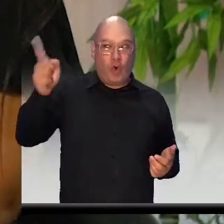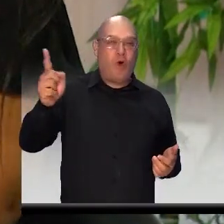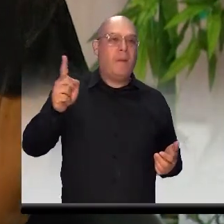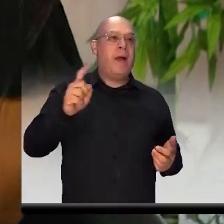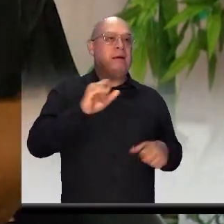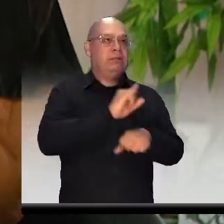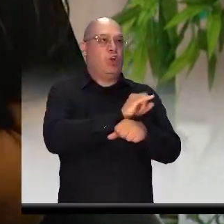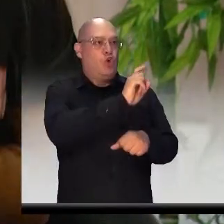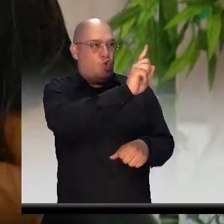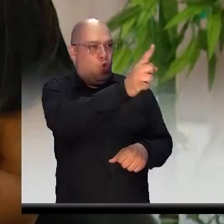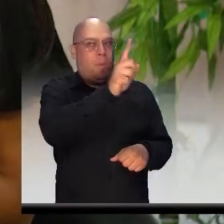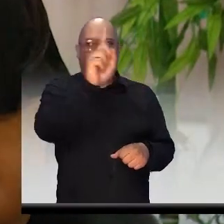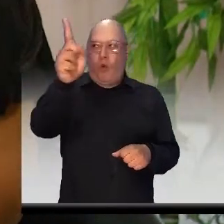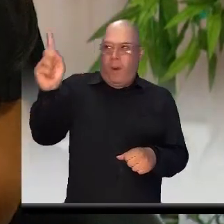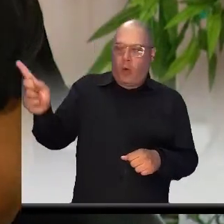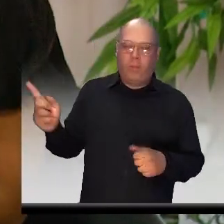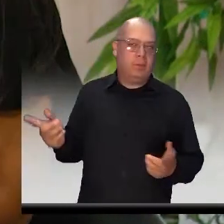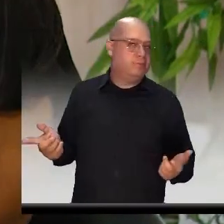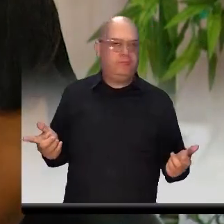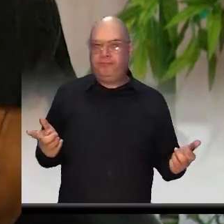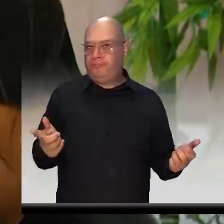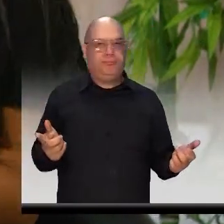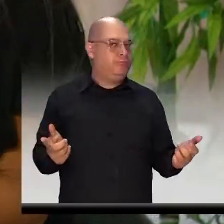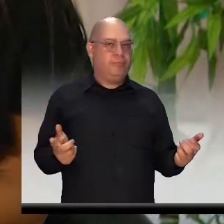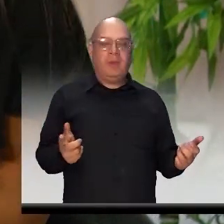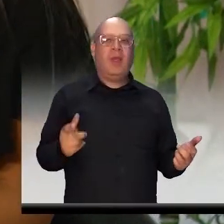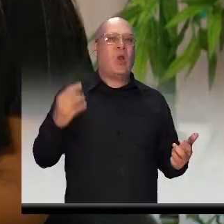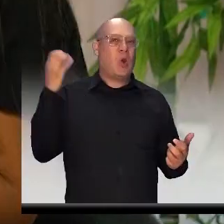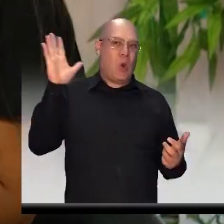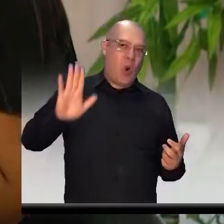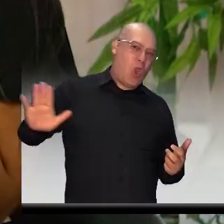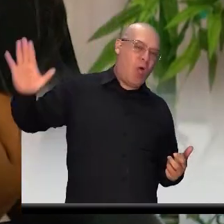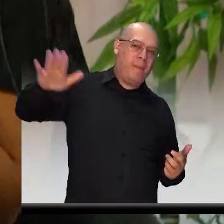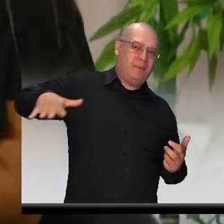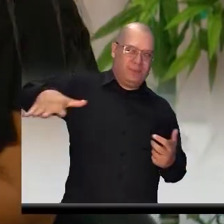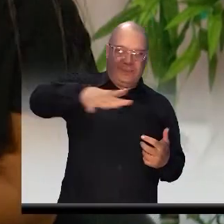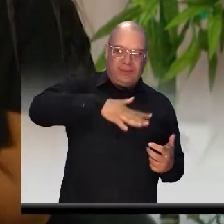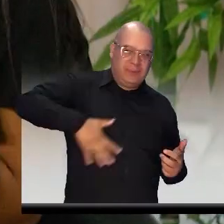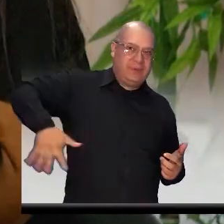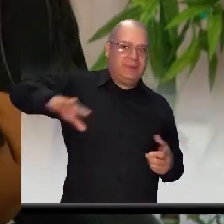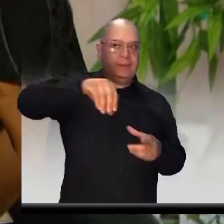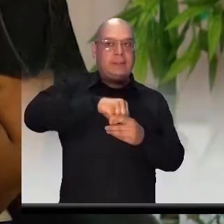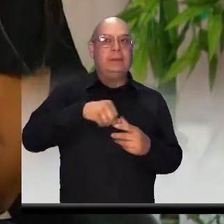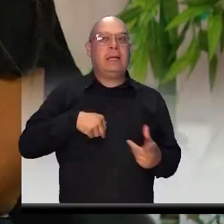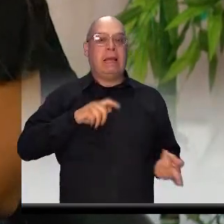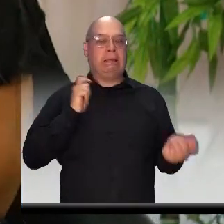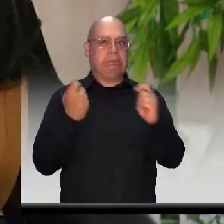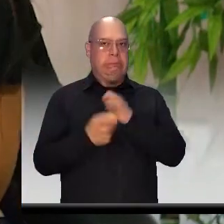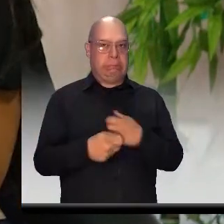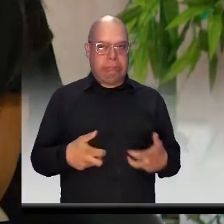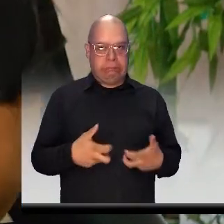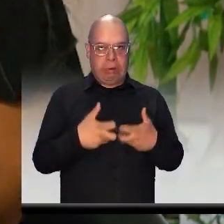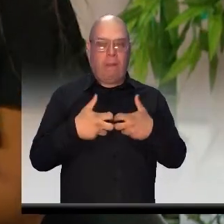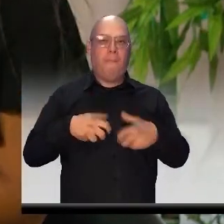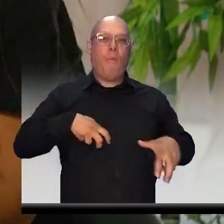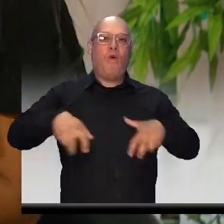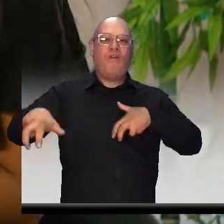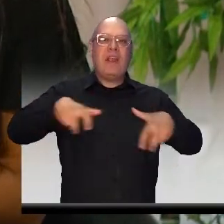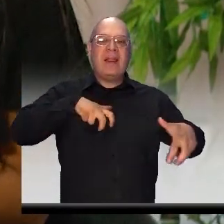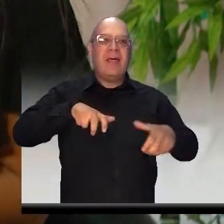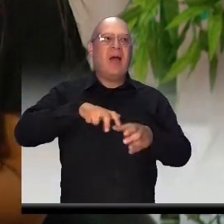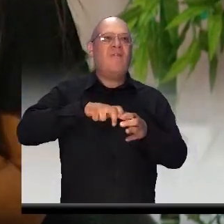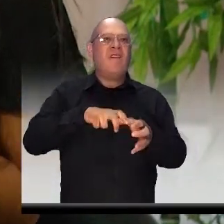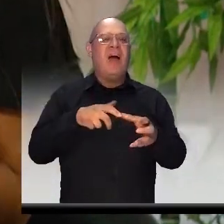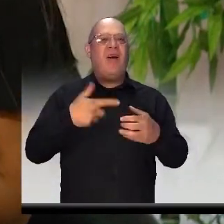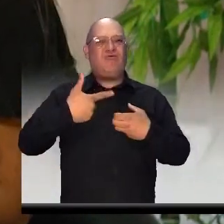los sectores. Hay una apuesta muy grande de país, de región, en términos de la transición energética, la movilidad más sostenible y todo lo que